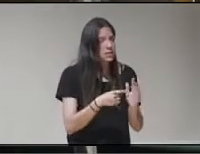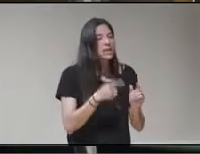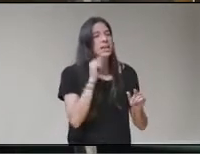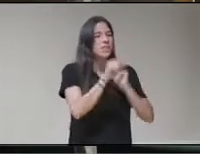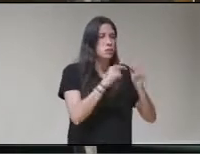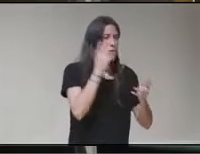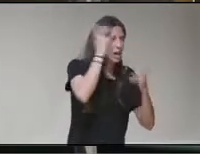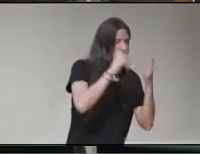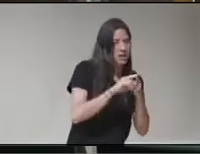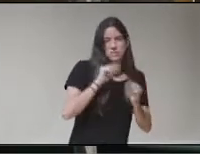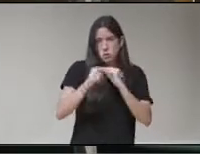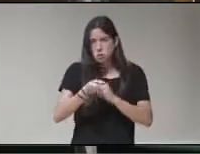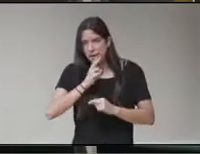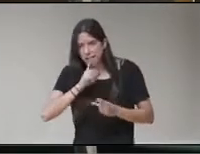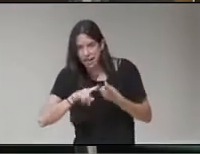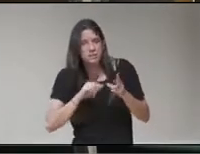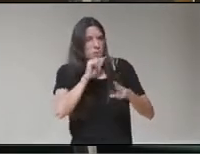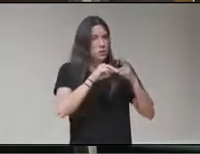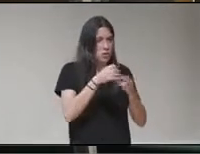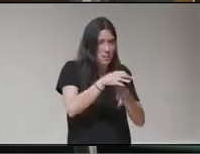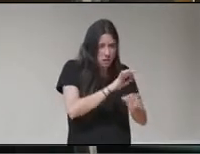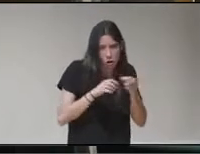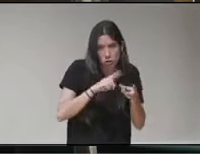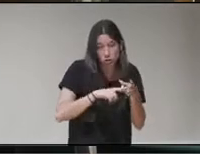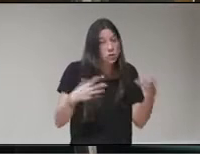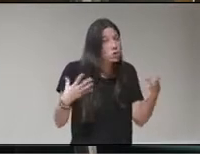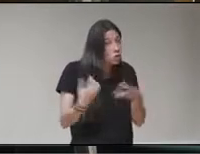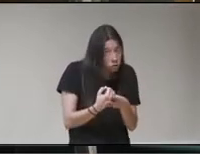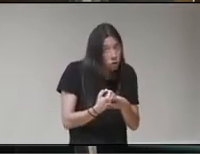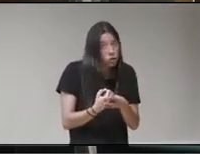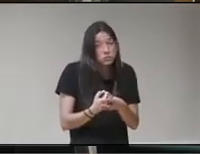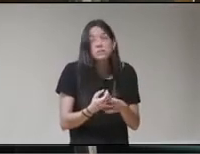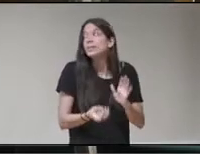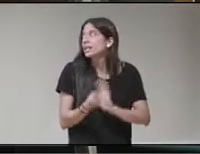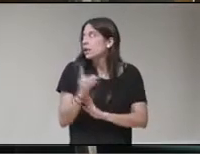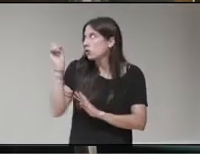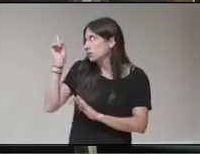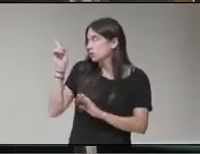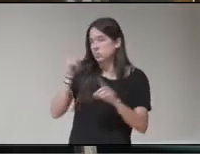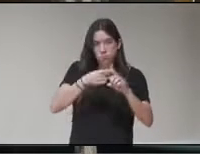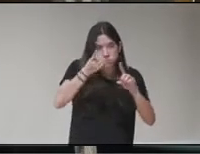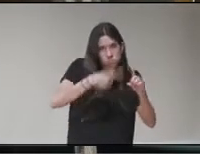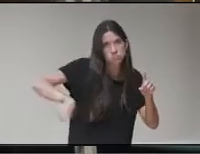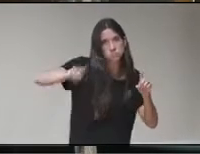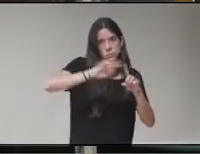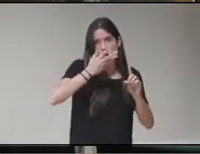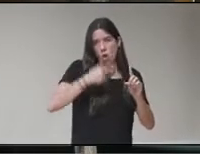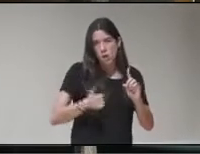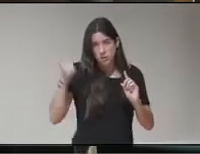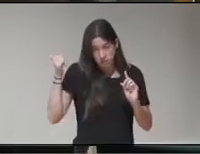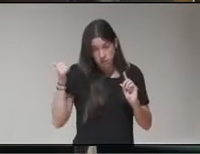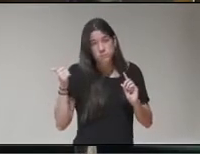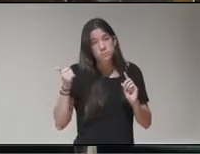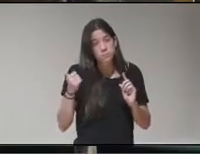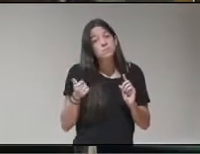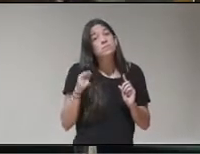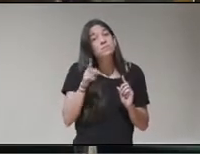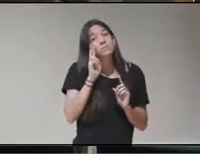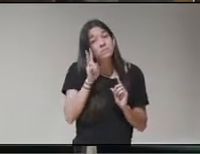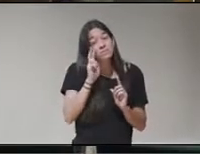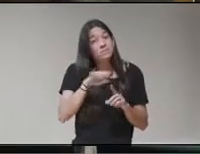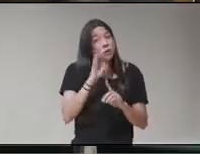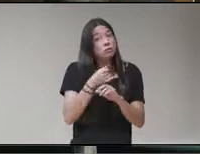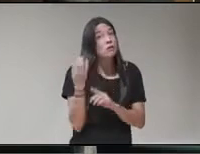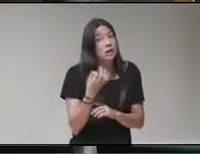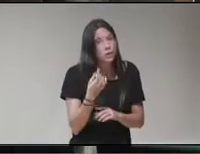virus vegetales, virus de microbios, hicieron esto que tenéis aquí. Y entonces encontraron una cosa